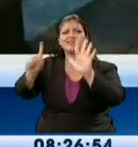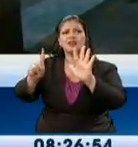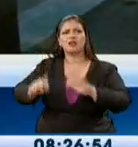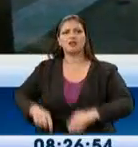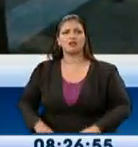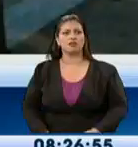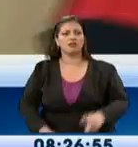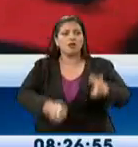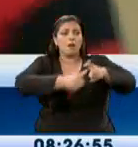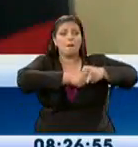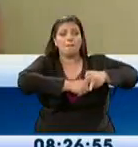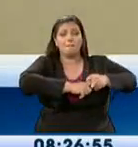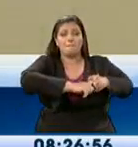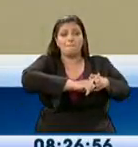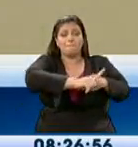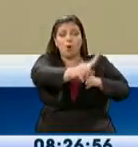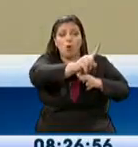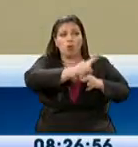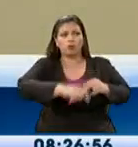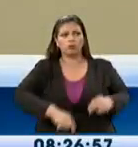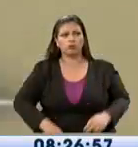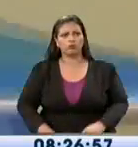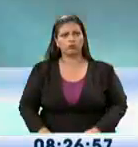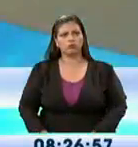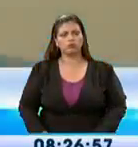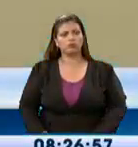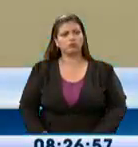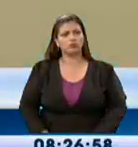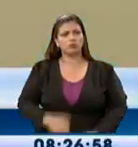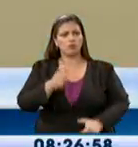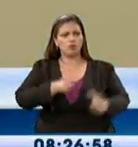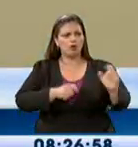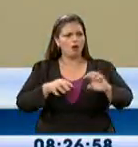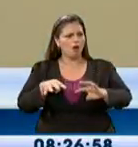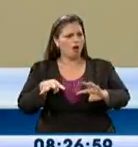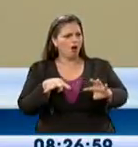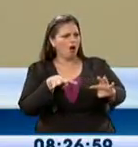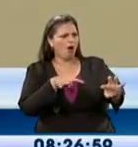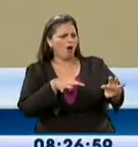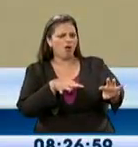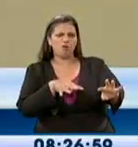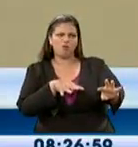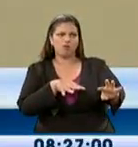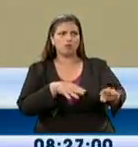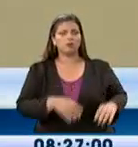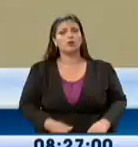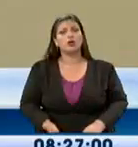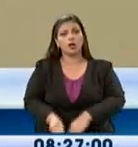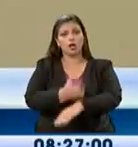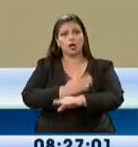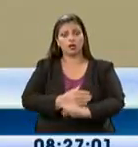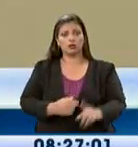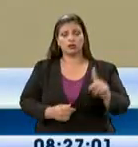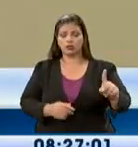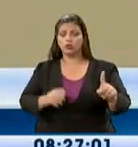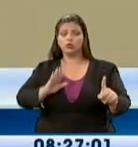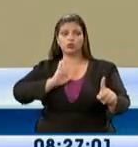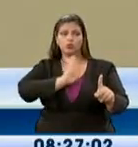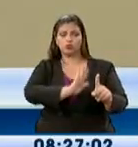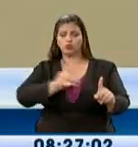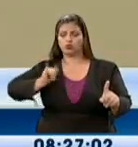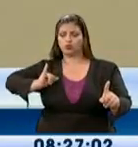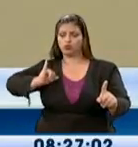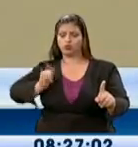populacho. No respetó a la señora suegra que se encuentra en silla de ruedas y había cogido